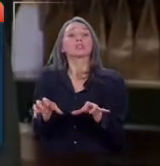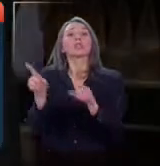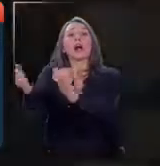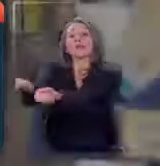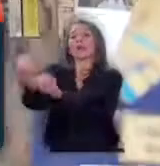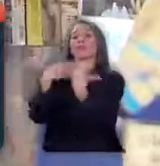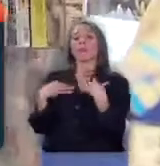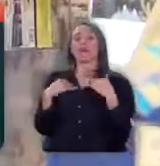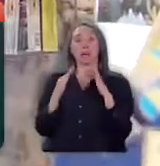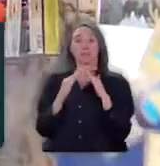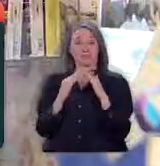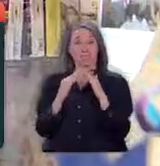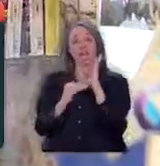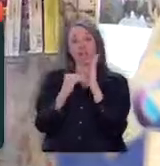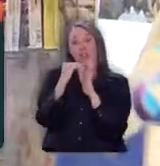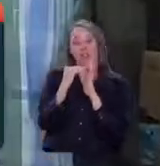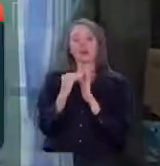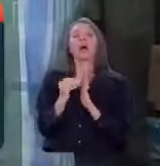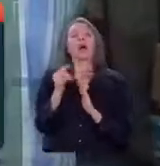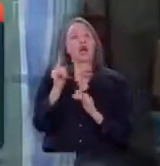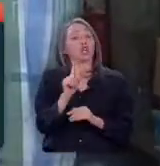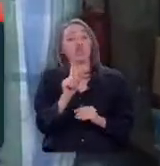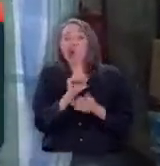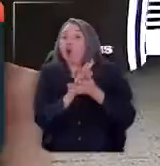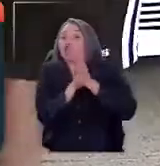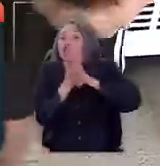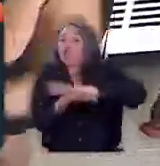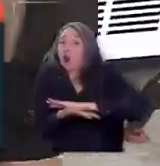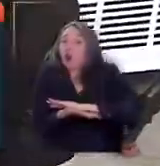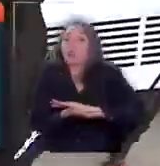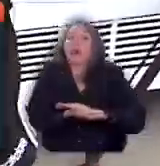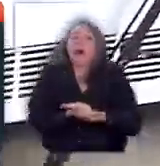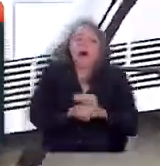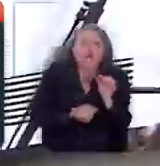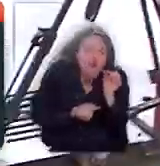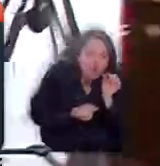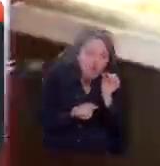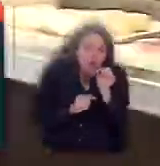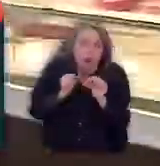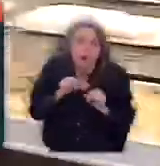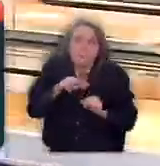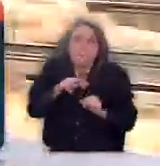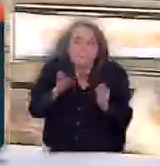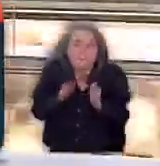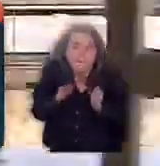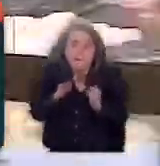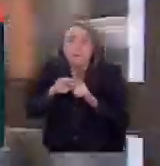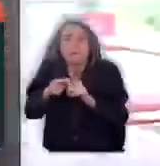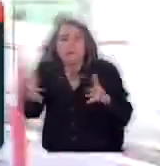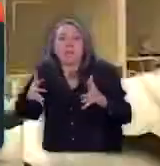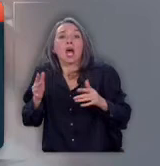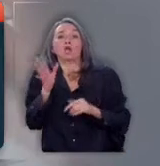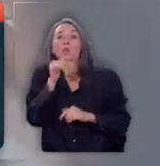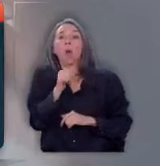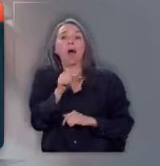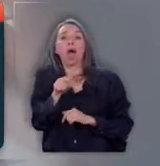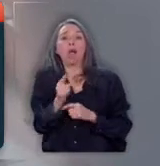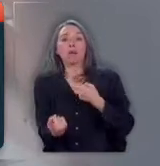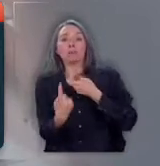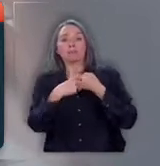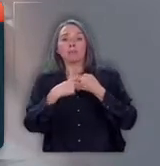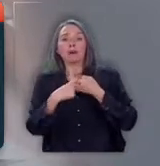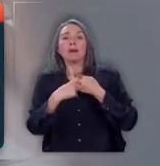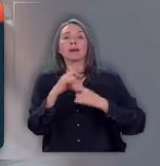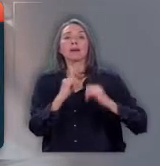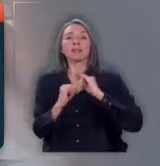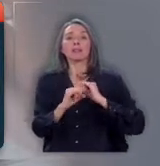directamente pero no todas las micro pequeñas y medianas empresas tienen un sitio web o una cuenta de redes sociales para vender en línea por eso el